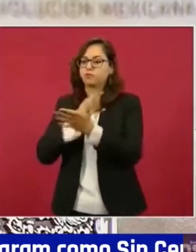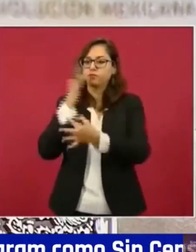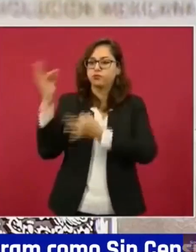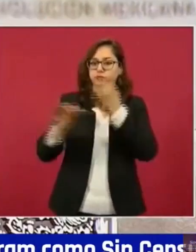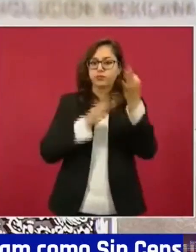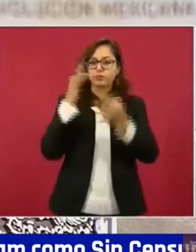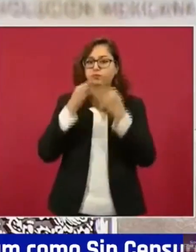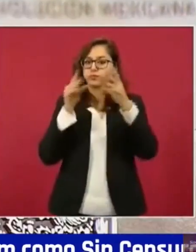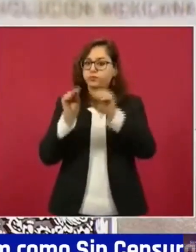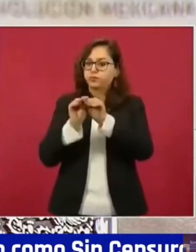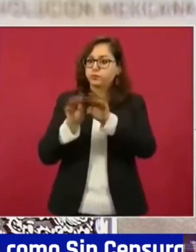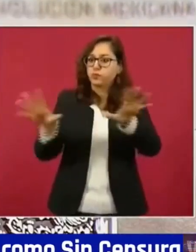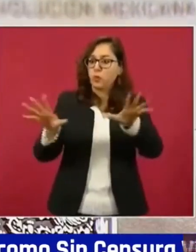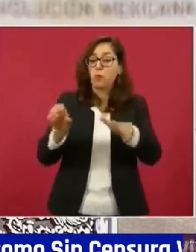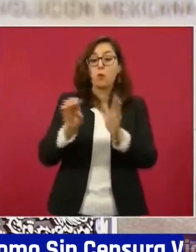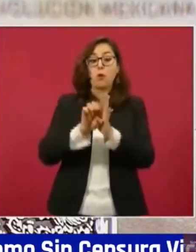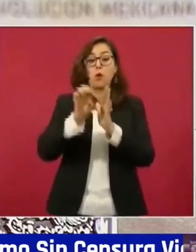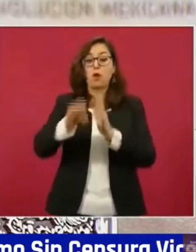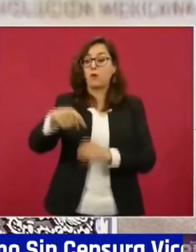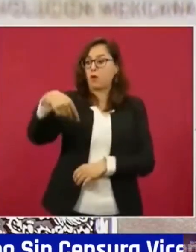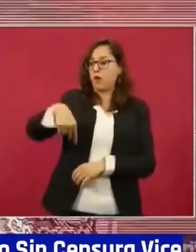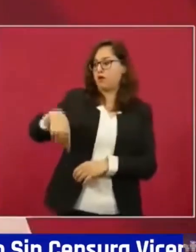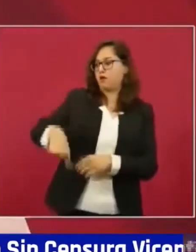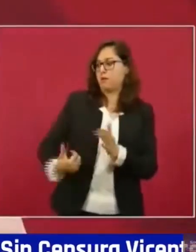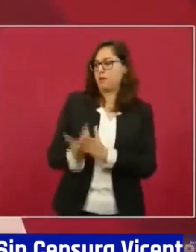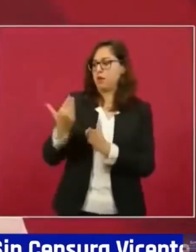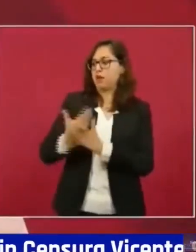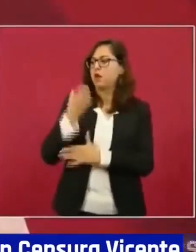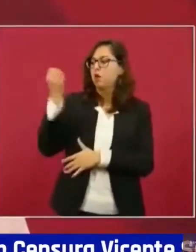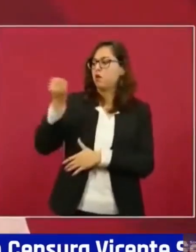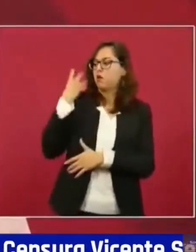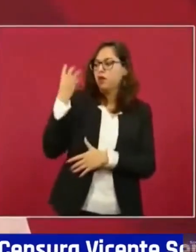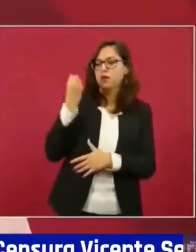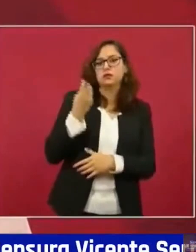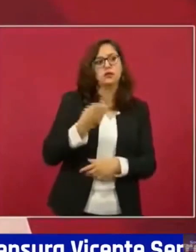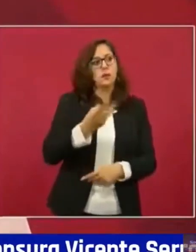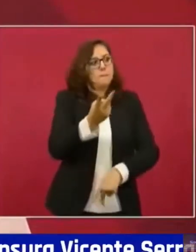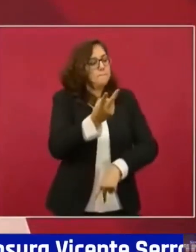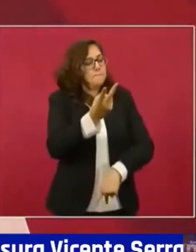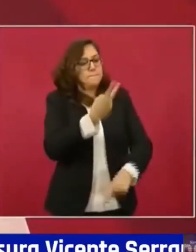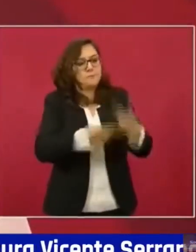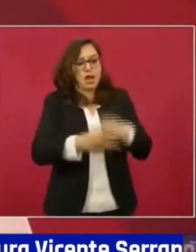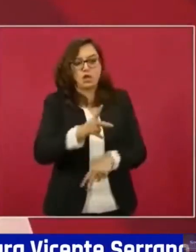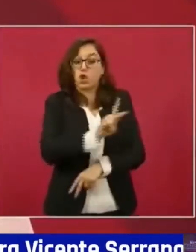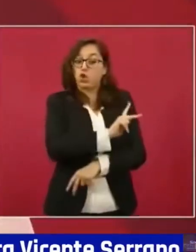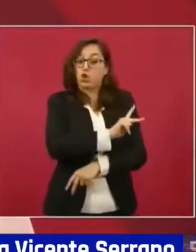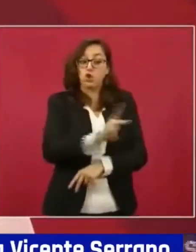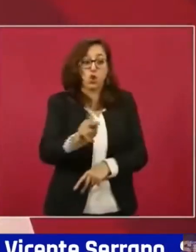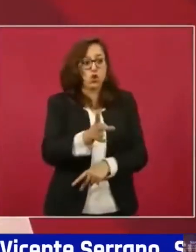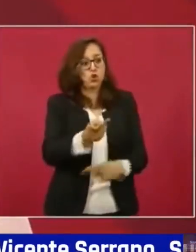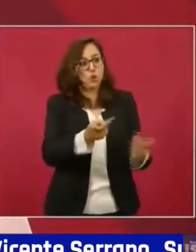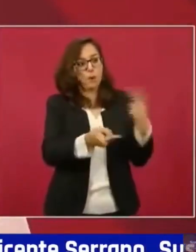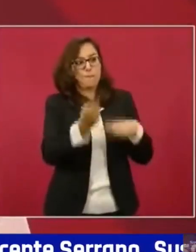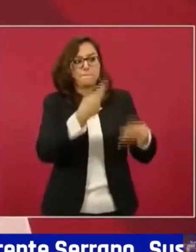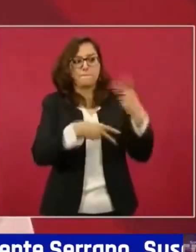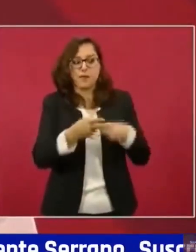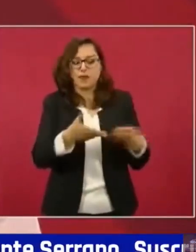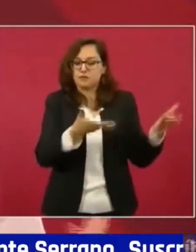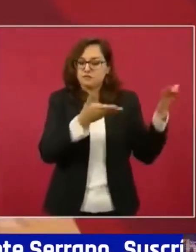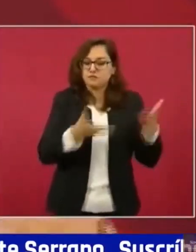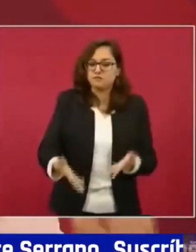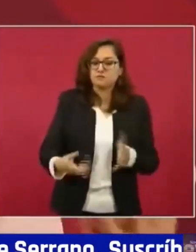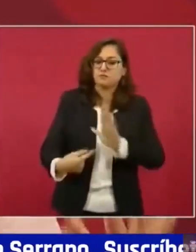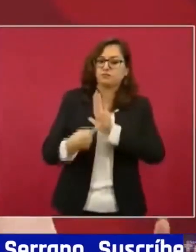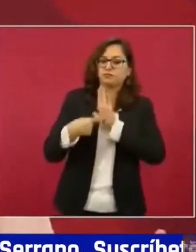este espacio sirva para poder hacer estos planteamientos va a ayudar a que todas y todos los